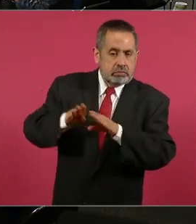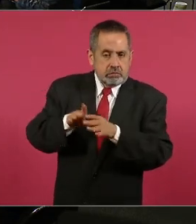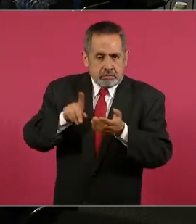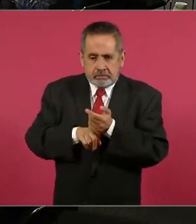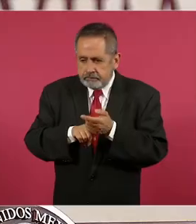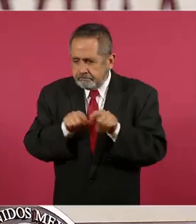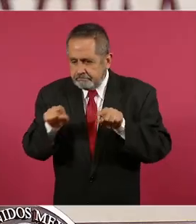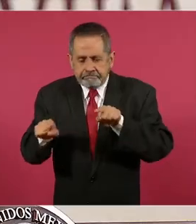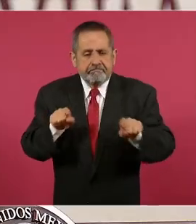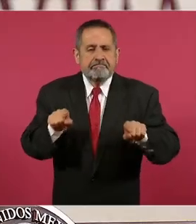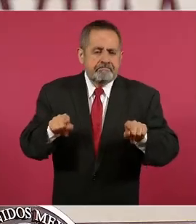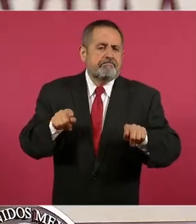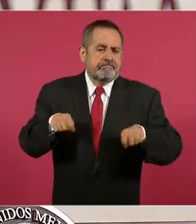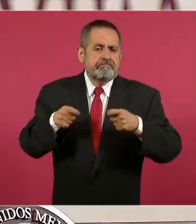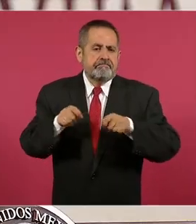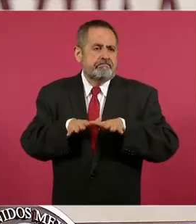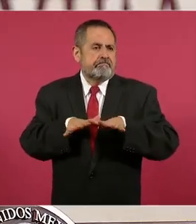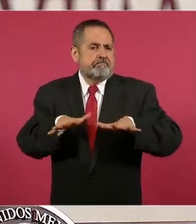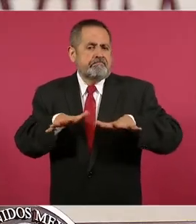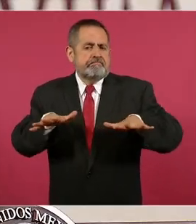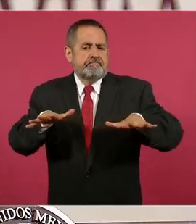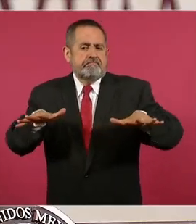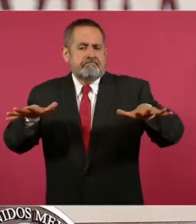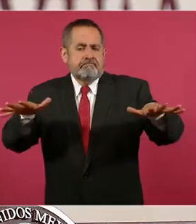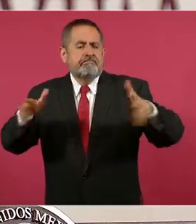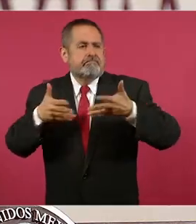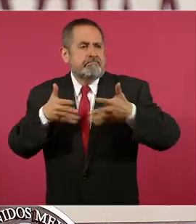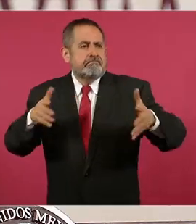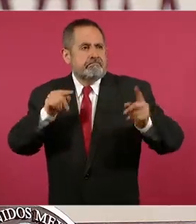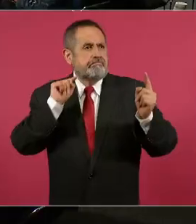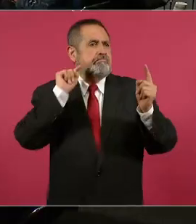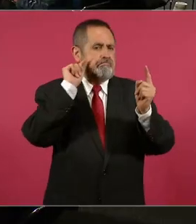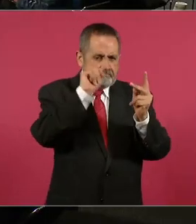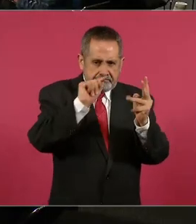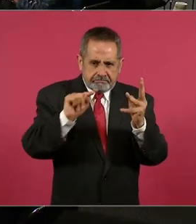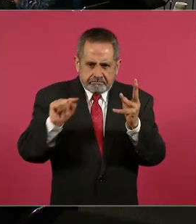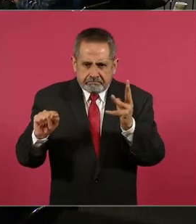en aeronaves, podemos ir ampliando, y también tenemos que ir